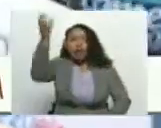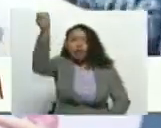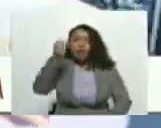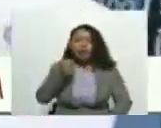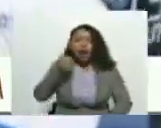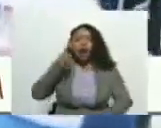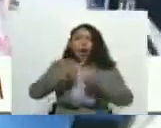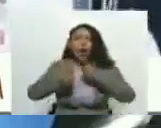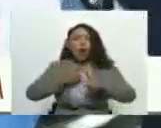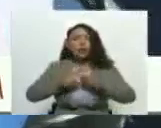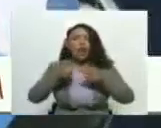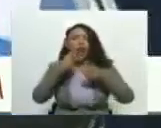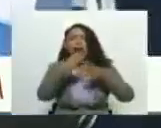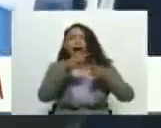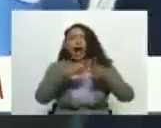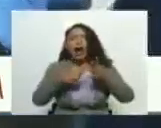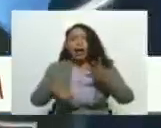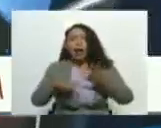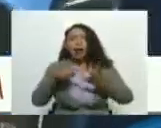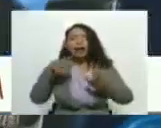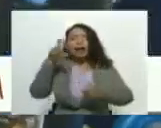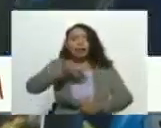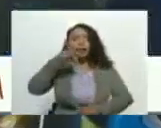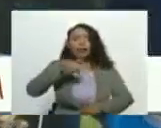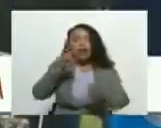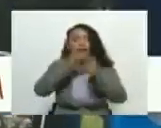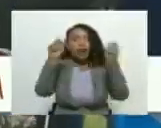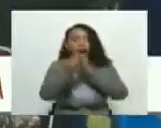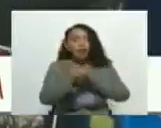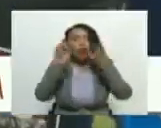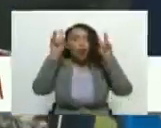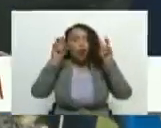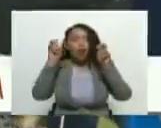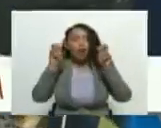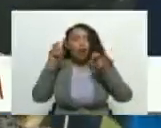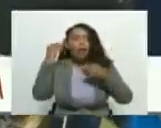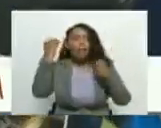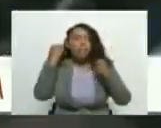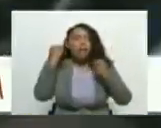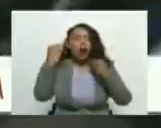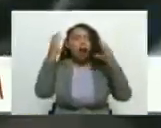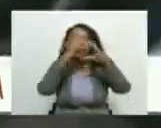autopartes de los transportes en Cava, no sé si recuerda, ministro Reverol,